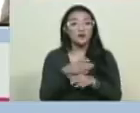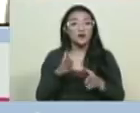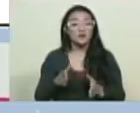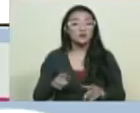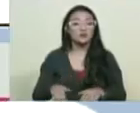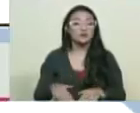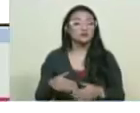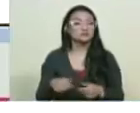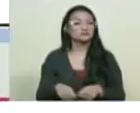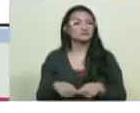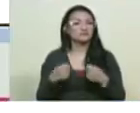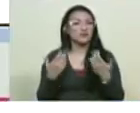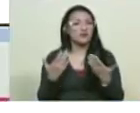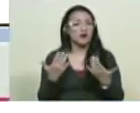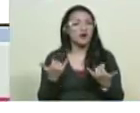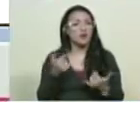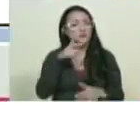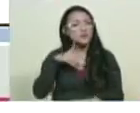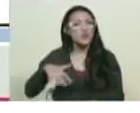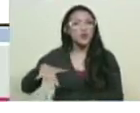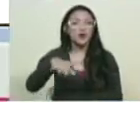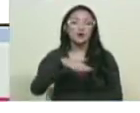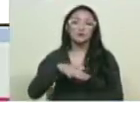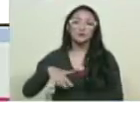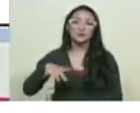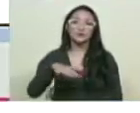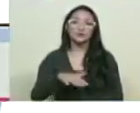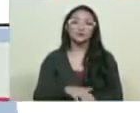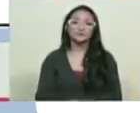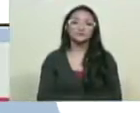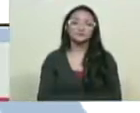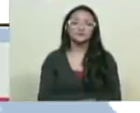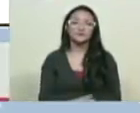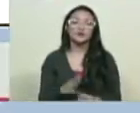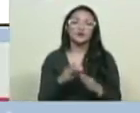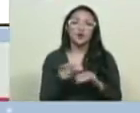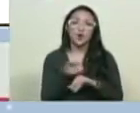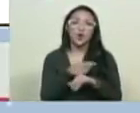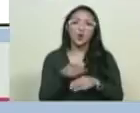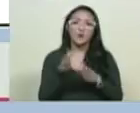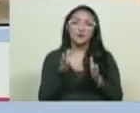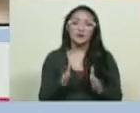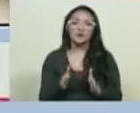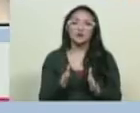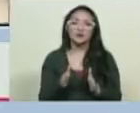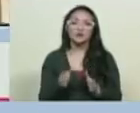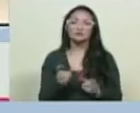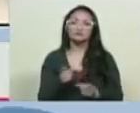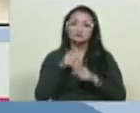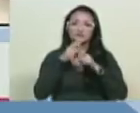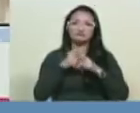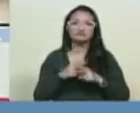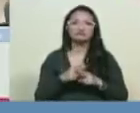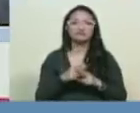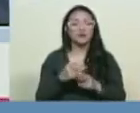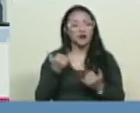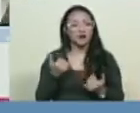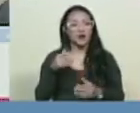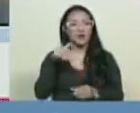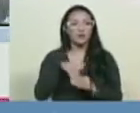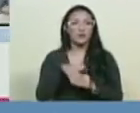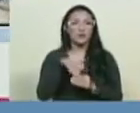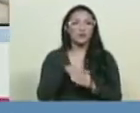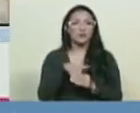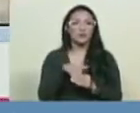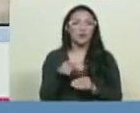los pronósticos, se impuso el pueblo también. Y ahí están nuestros gobernadores y gobernadoras dignamente ya ejerciendo el